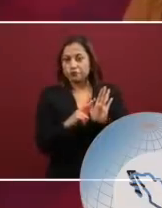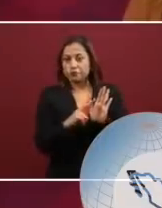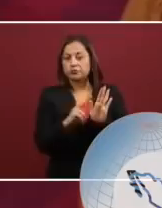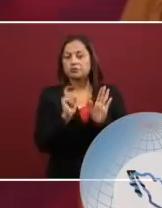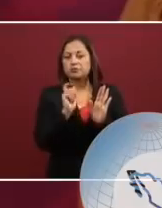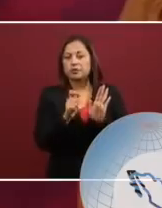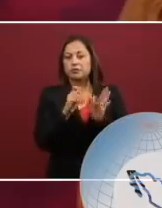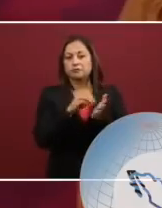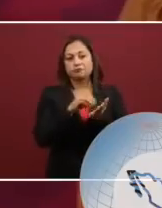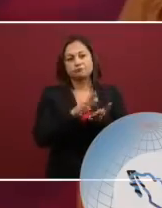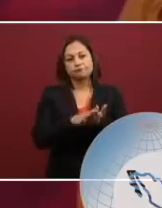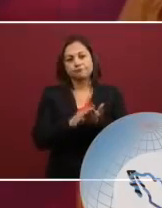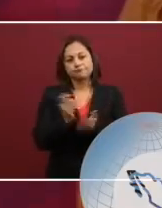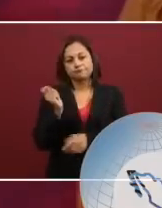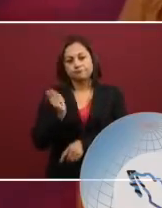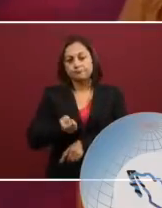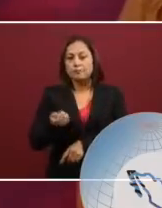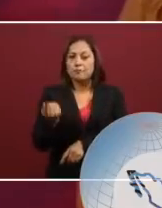decreto para